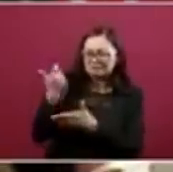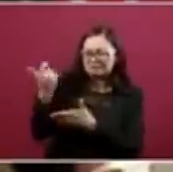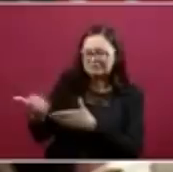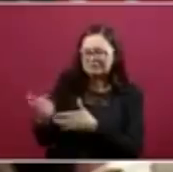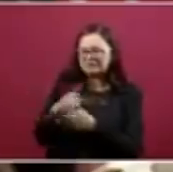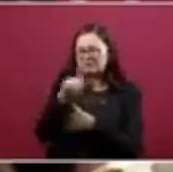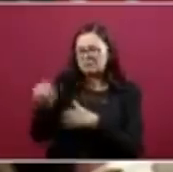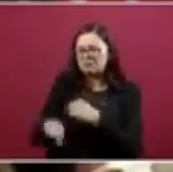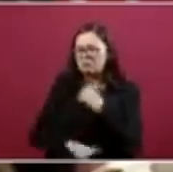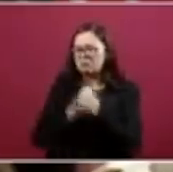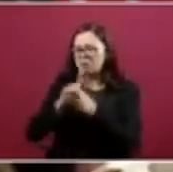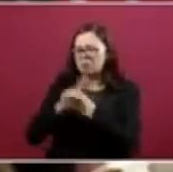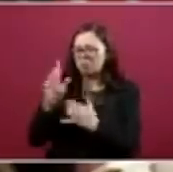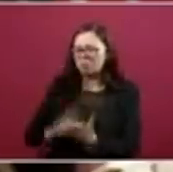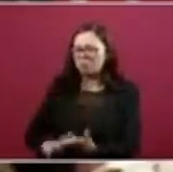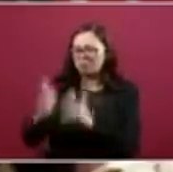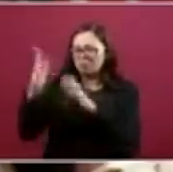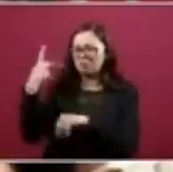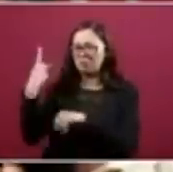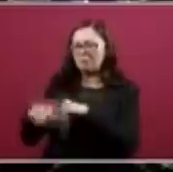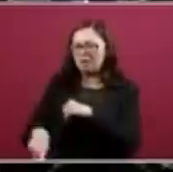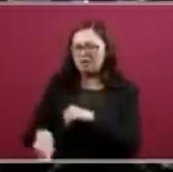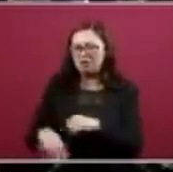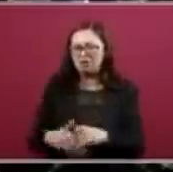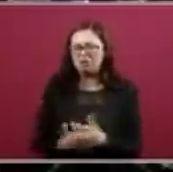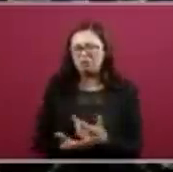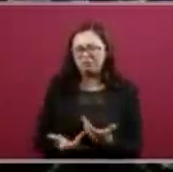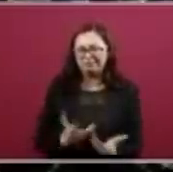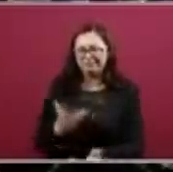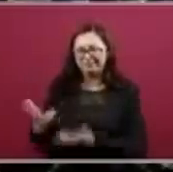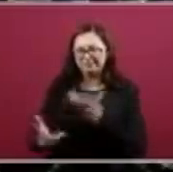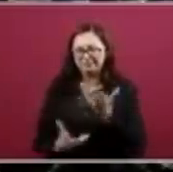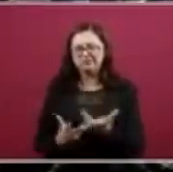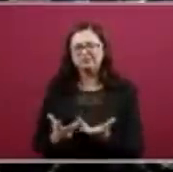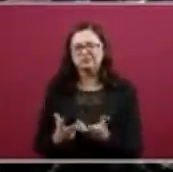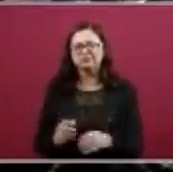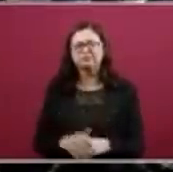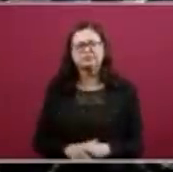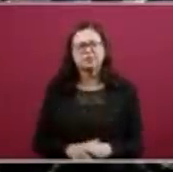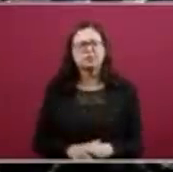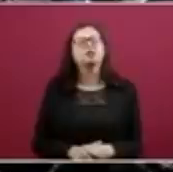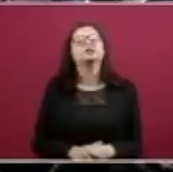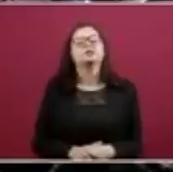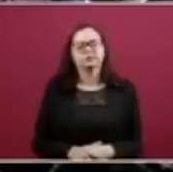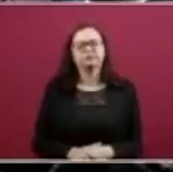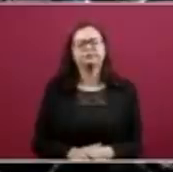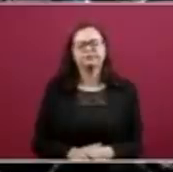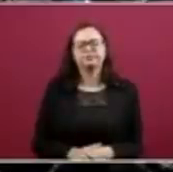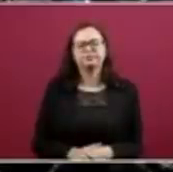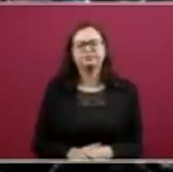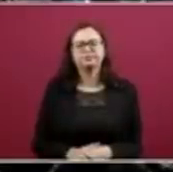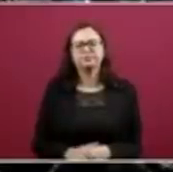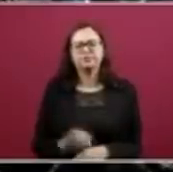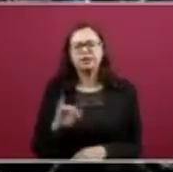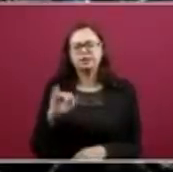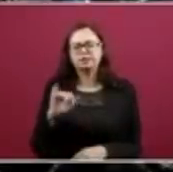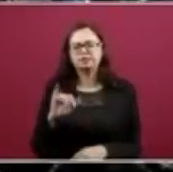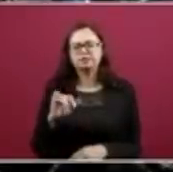seguridad estén en riesgo. Muchas gracias, señor presidente. Sí, está abierta la posibilidad de